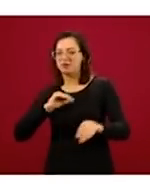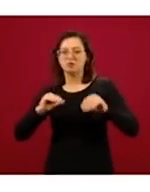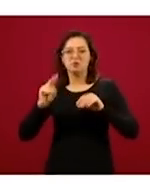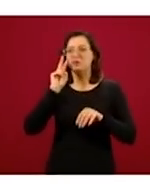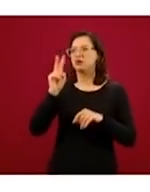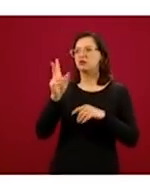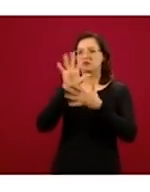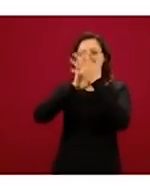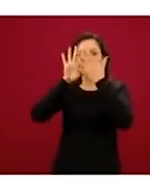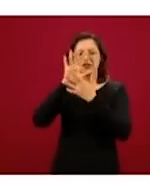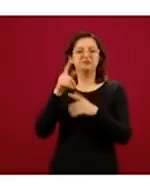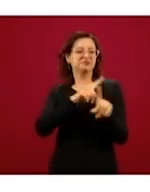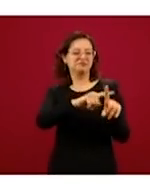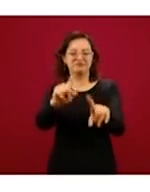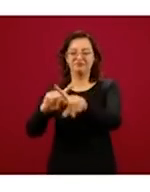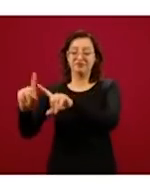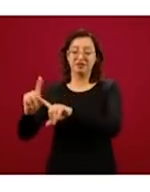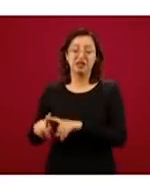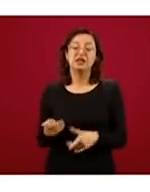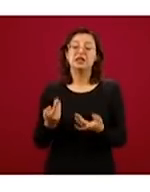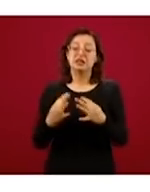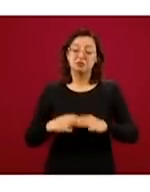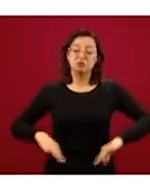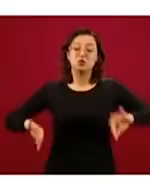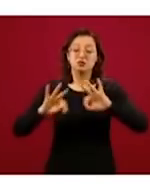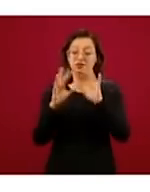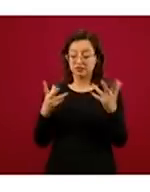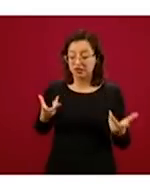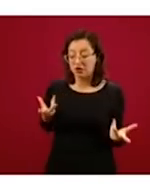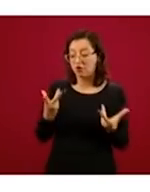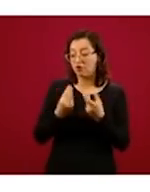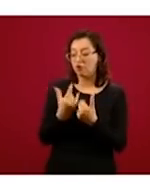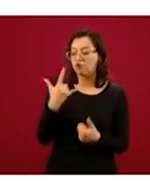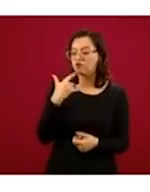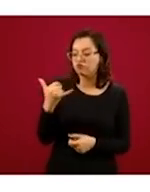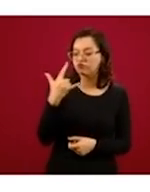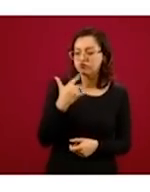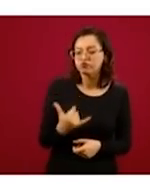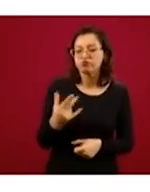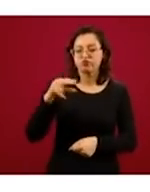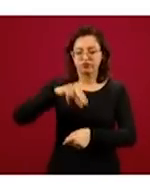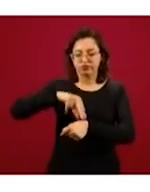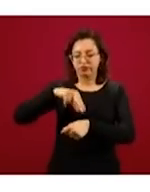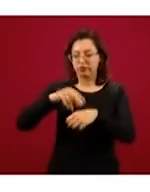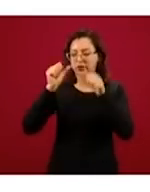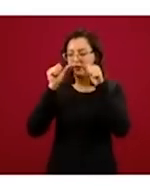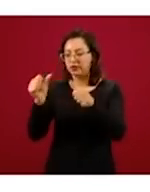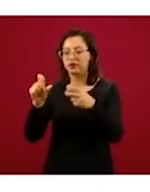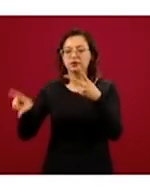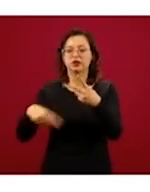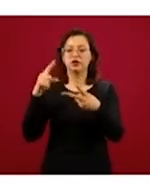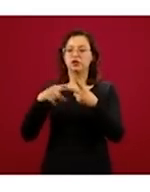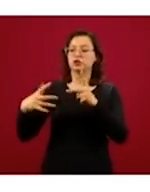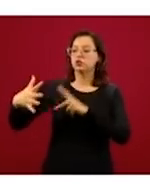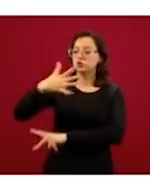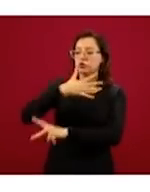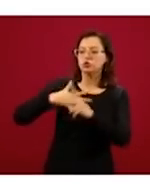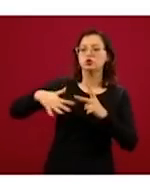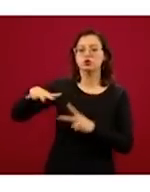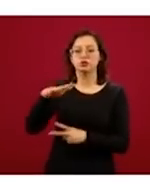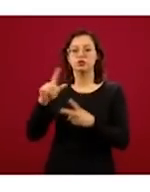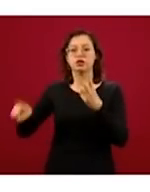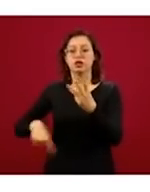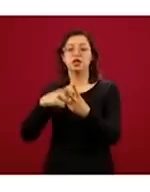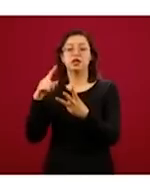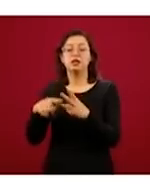y se requieren esfuerzos complementarios para atender la parte médica la parte social y la parte de